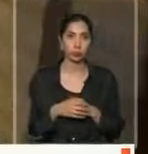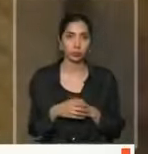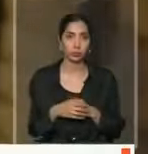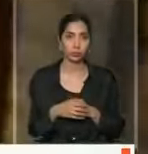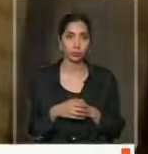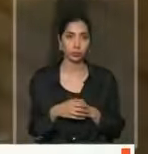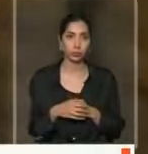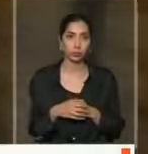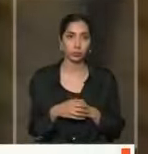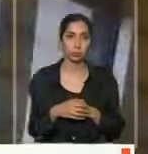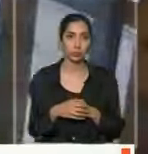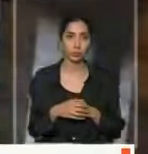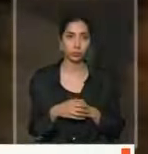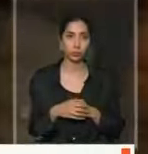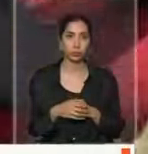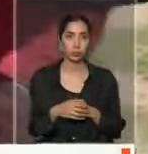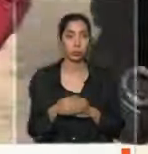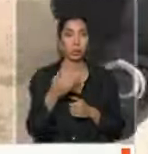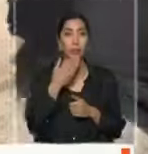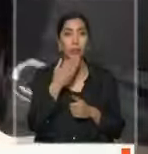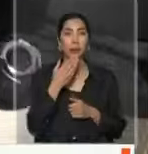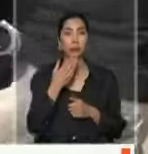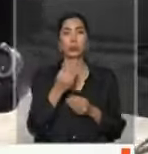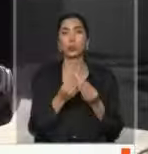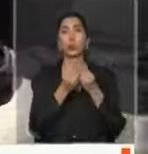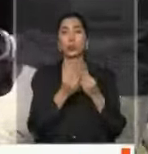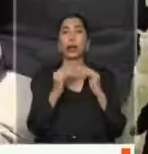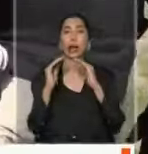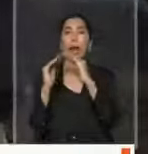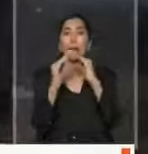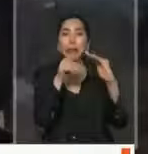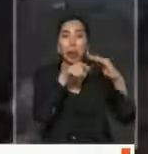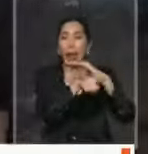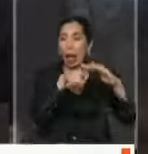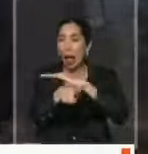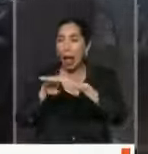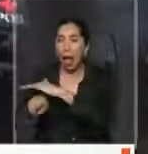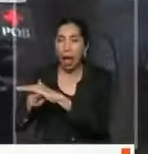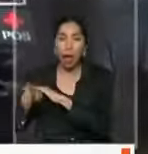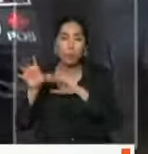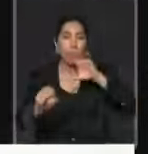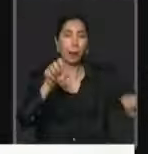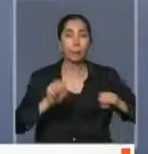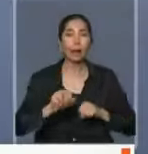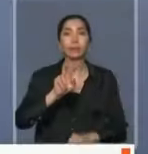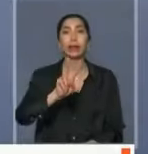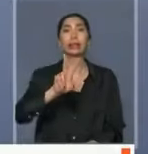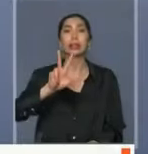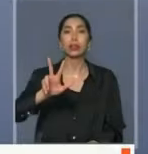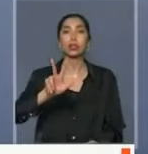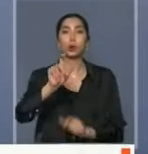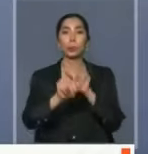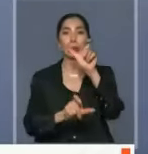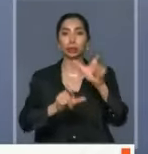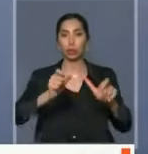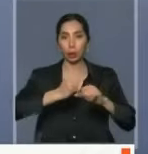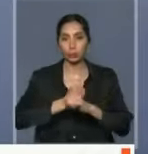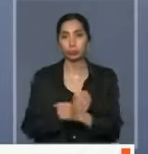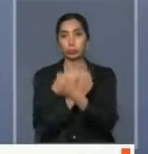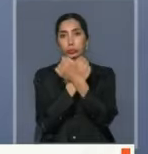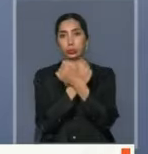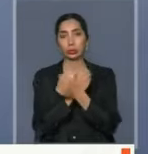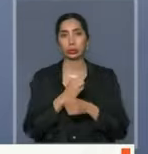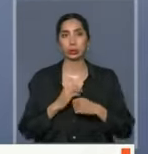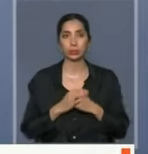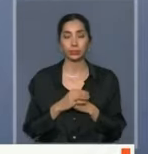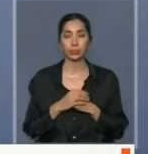Además, realizaron una treintena de allanamientos que permitieron la detención de 28 personas. Esta